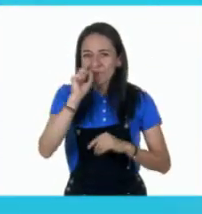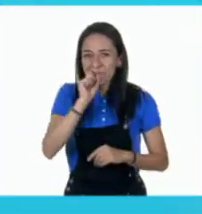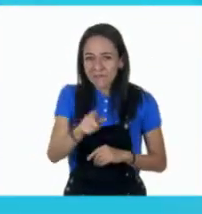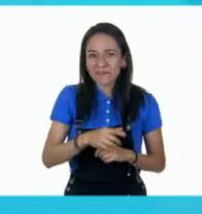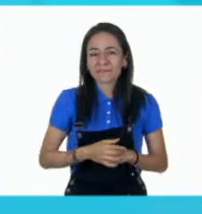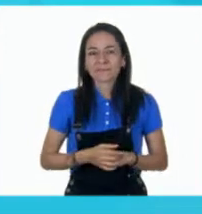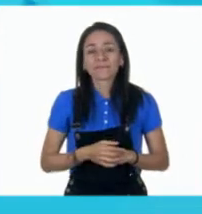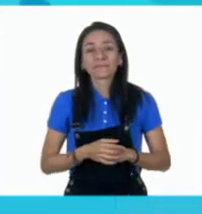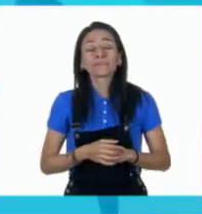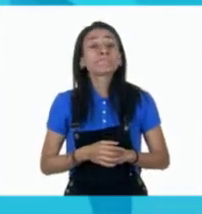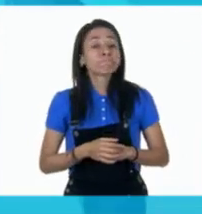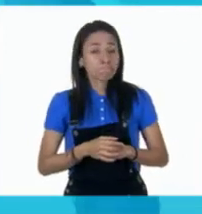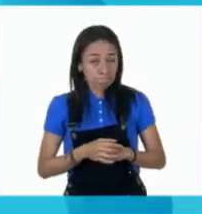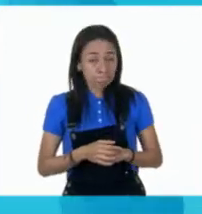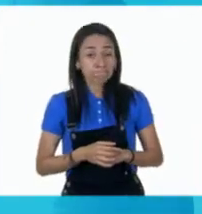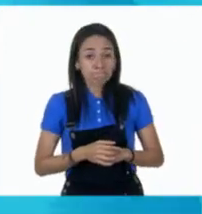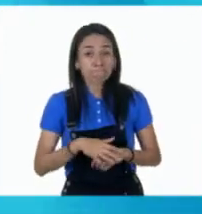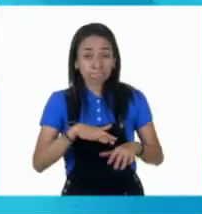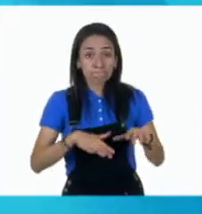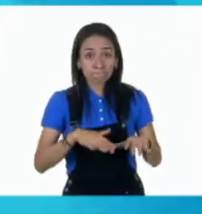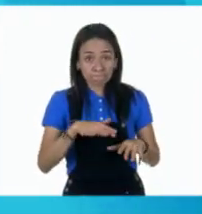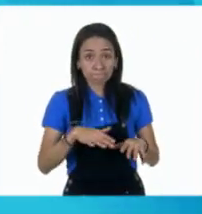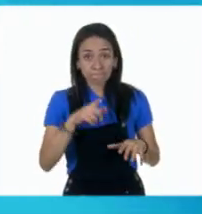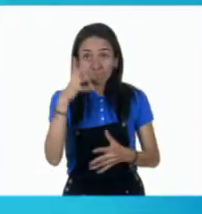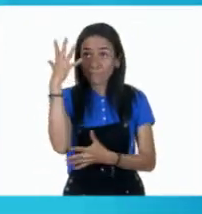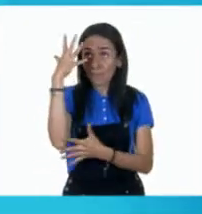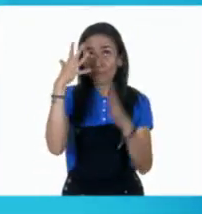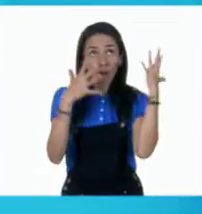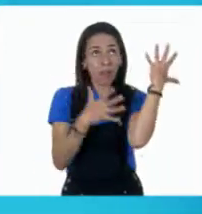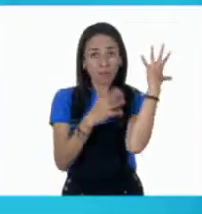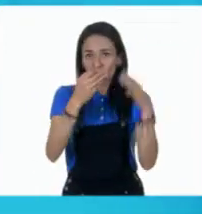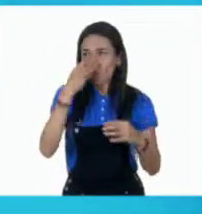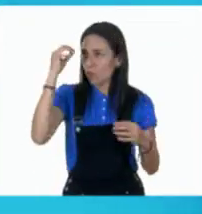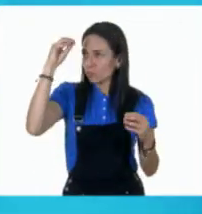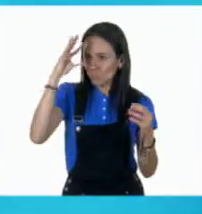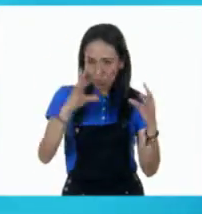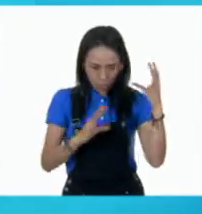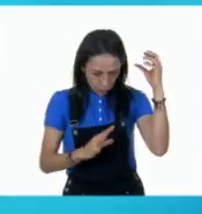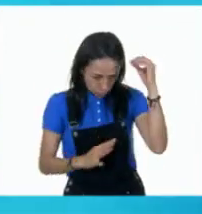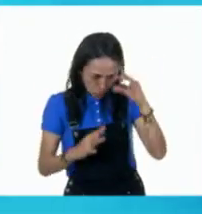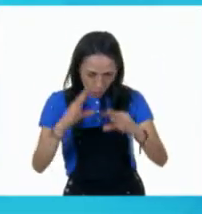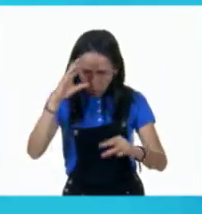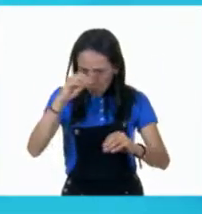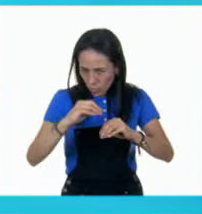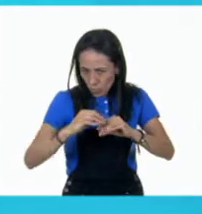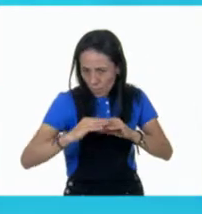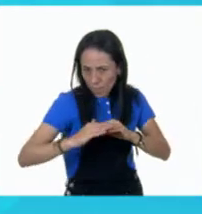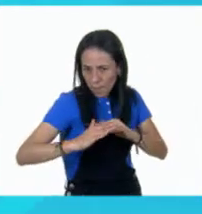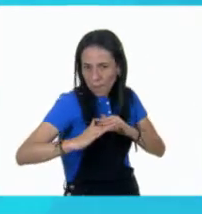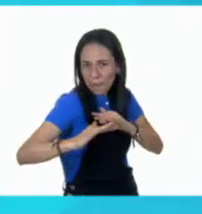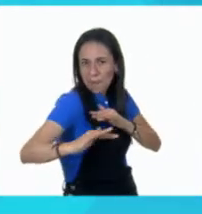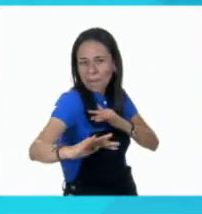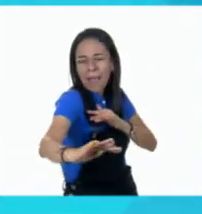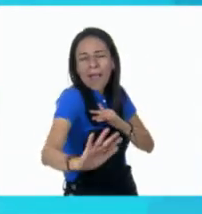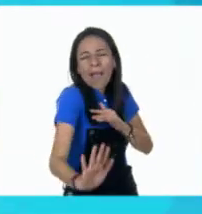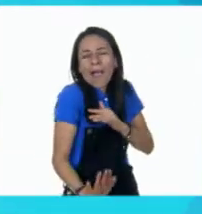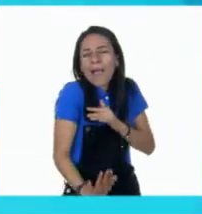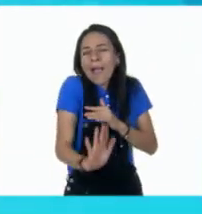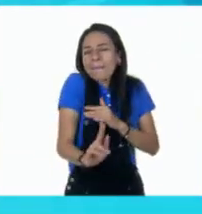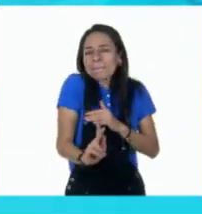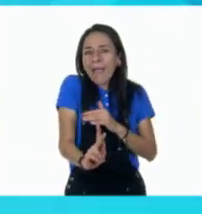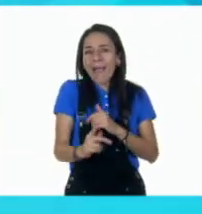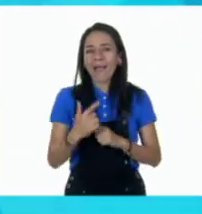En algunos lugares, cuando caen sus flores, parece como una gran alfombra. Me gustaría que